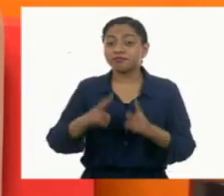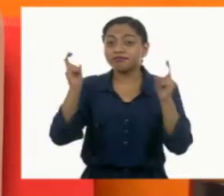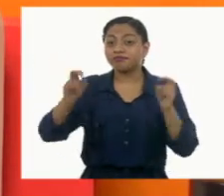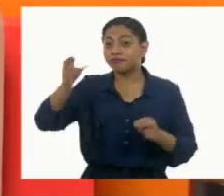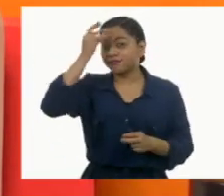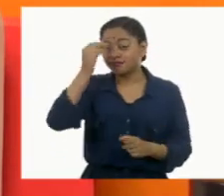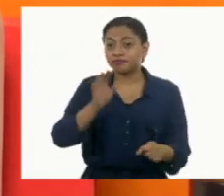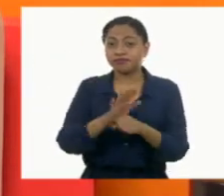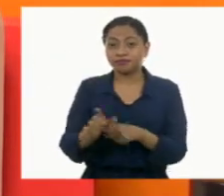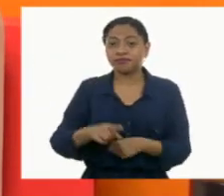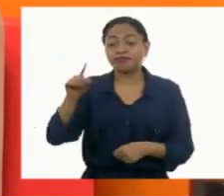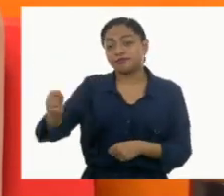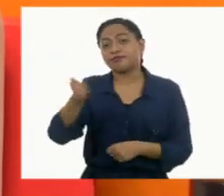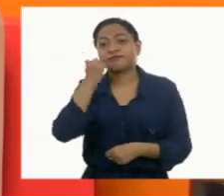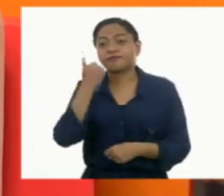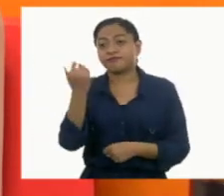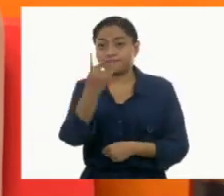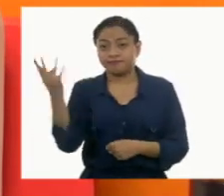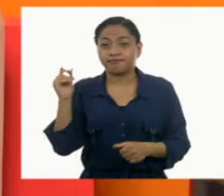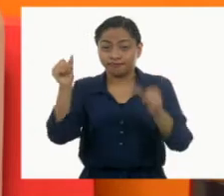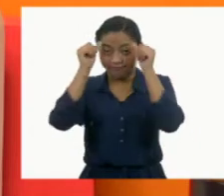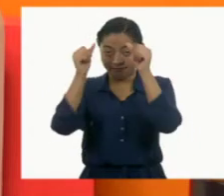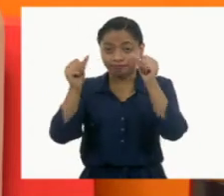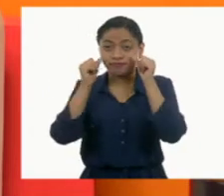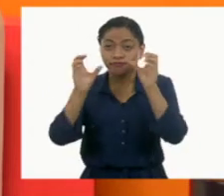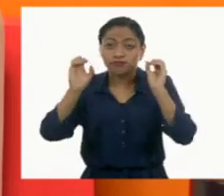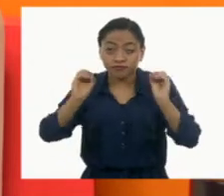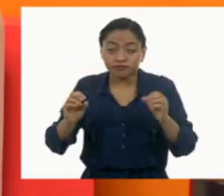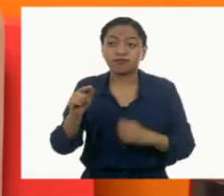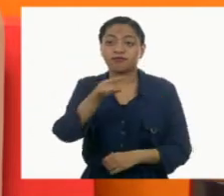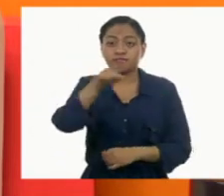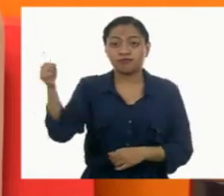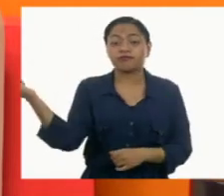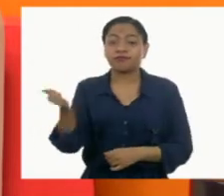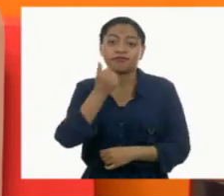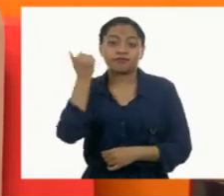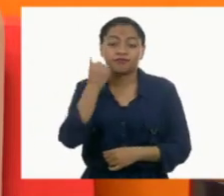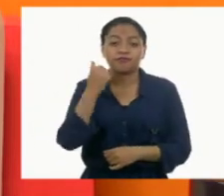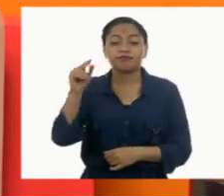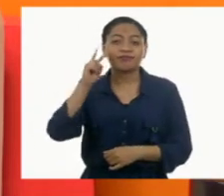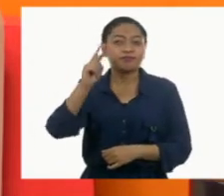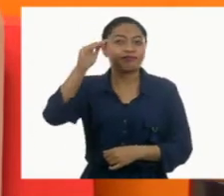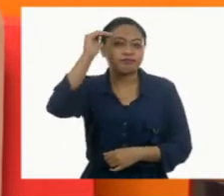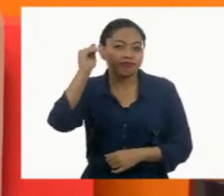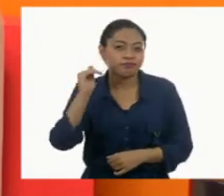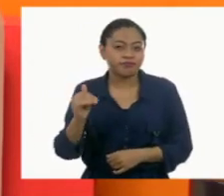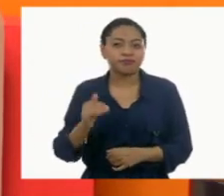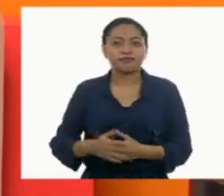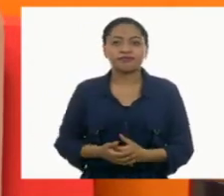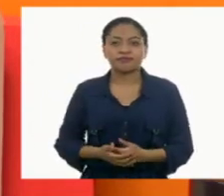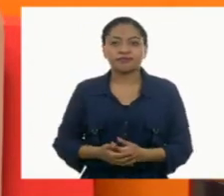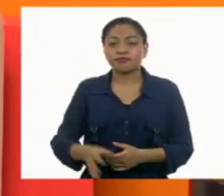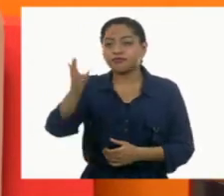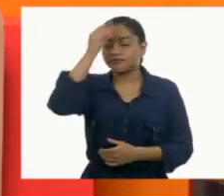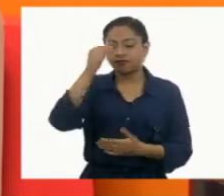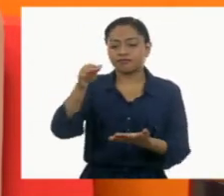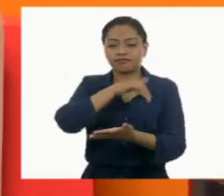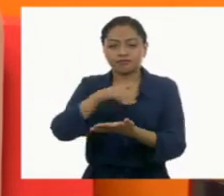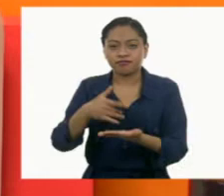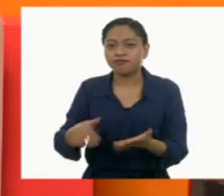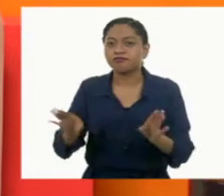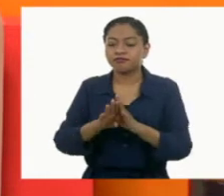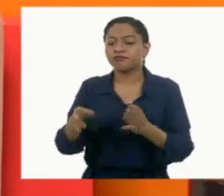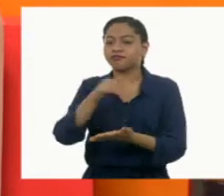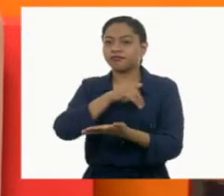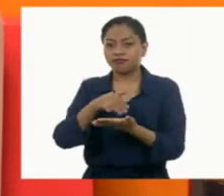adentrarnos en el mundo de las alumnas y alumnos ciegos, o de aquellas y aquellos con baja visión. Aprendimos sobre la escritura, sobre